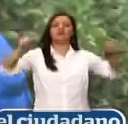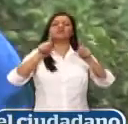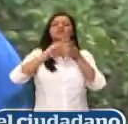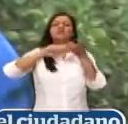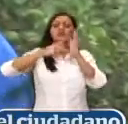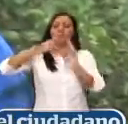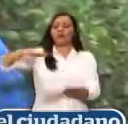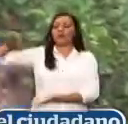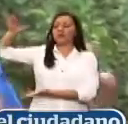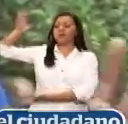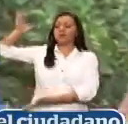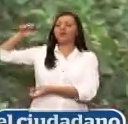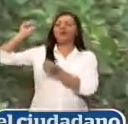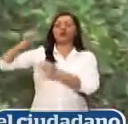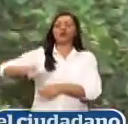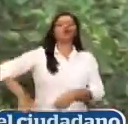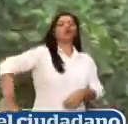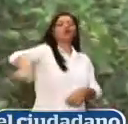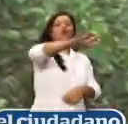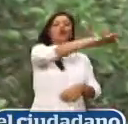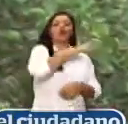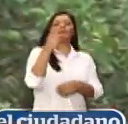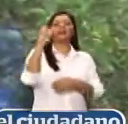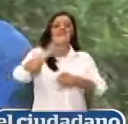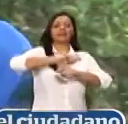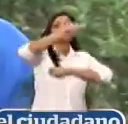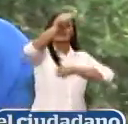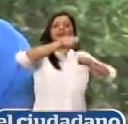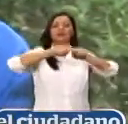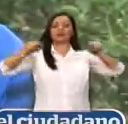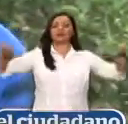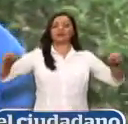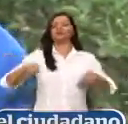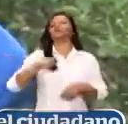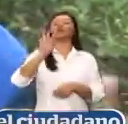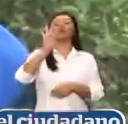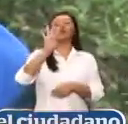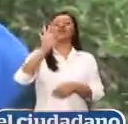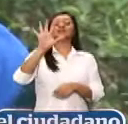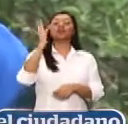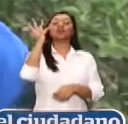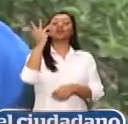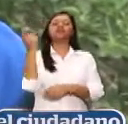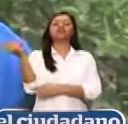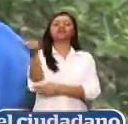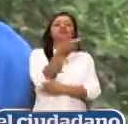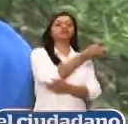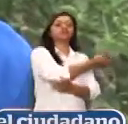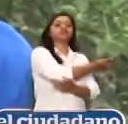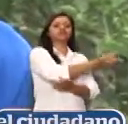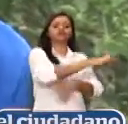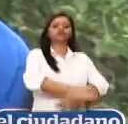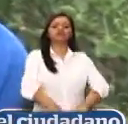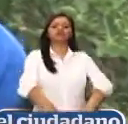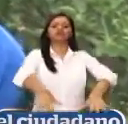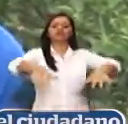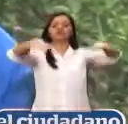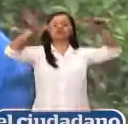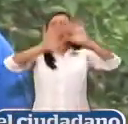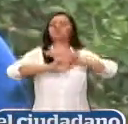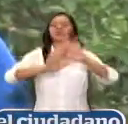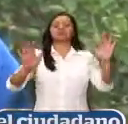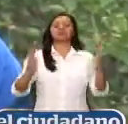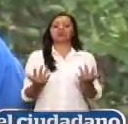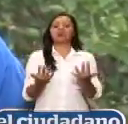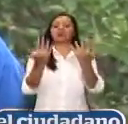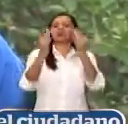hay para 20 hectáreas si en 45 días ya está para para elaborar en